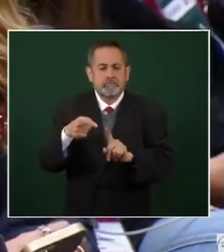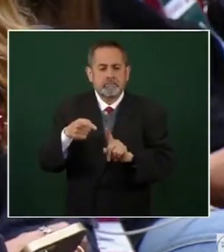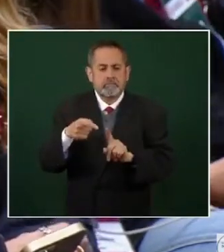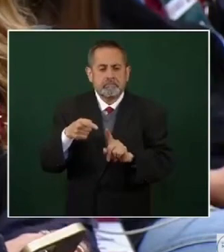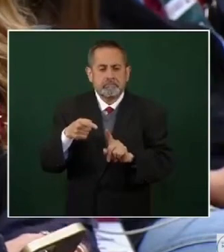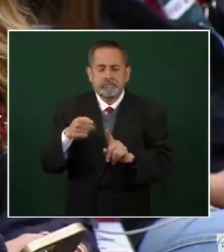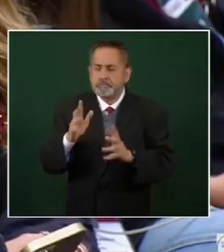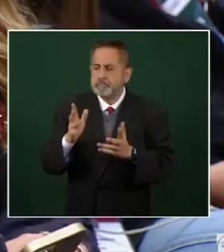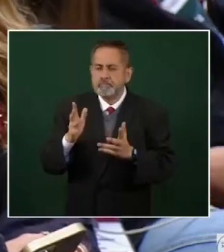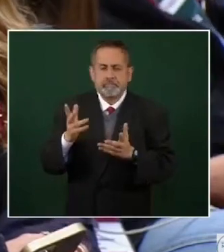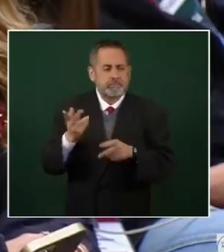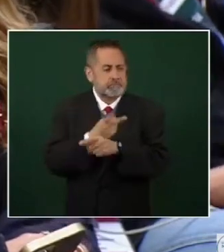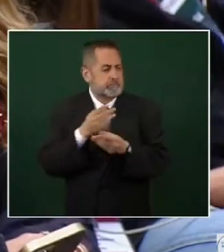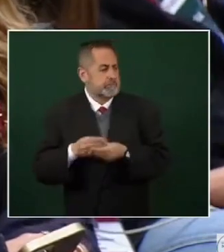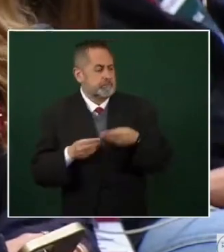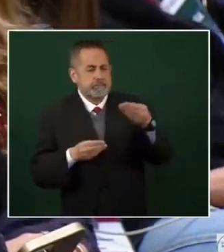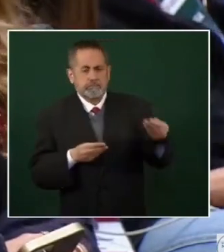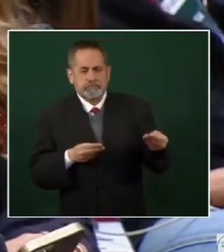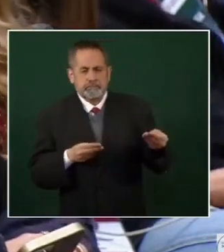pasaron